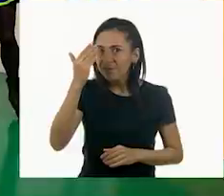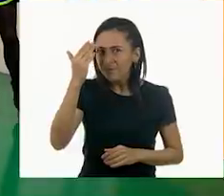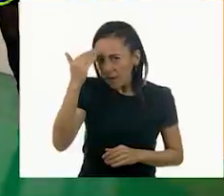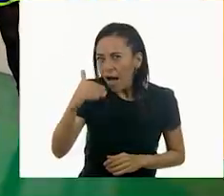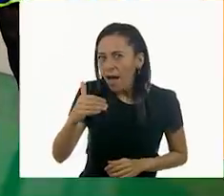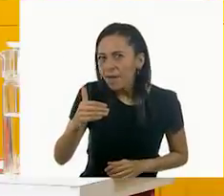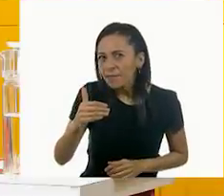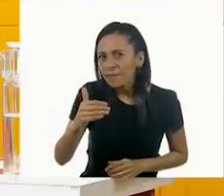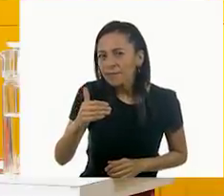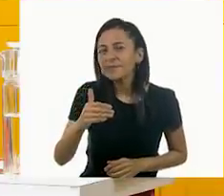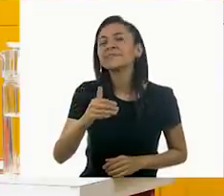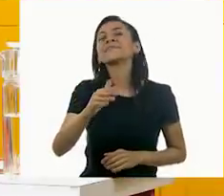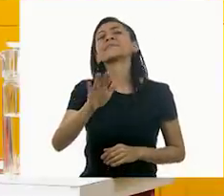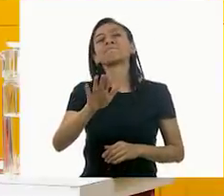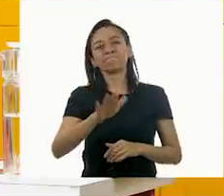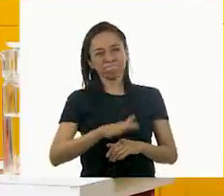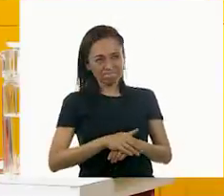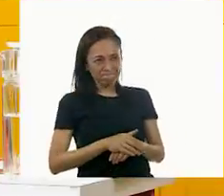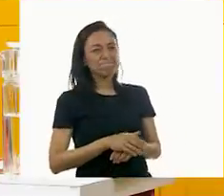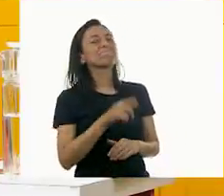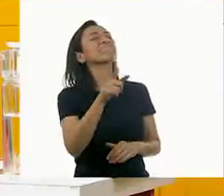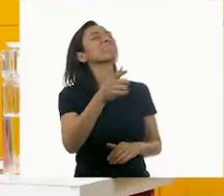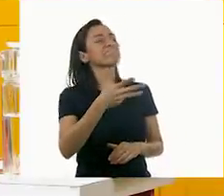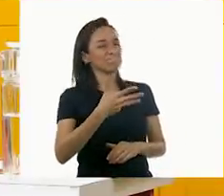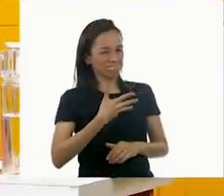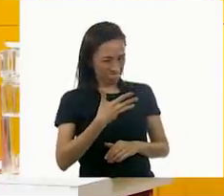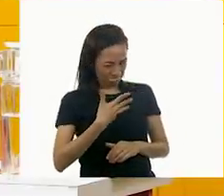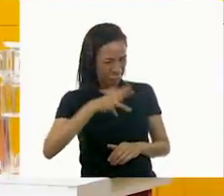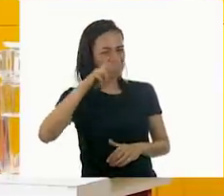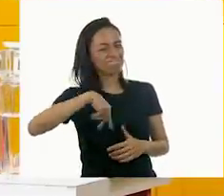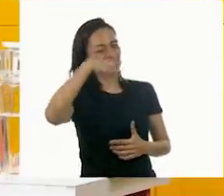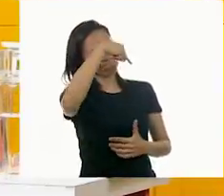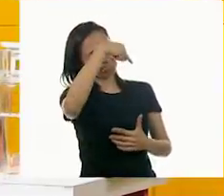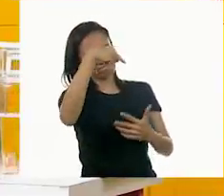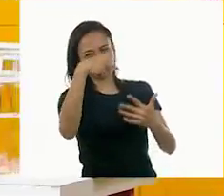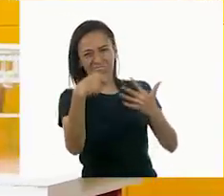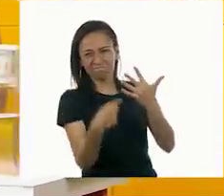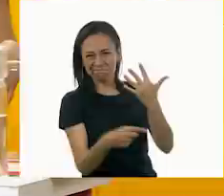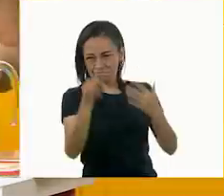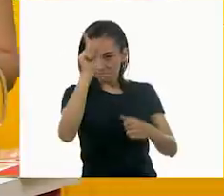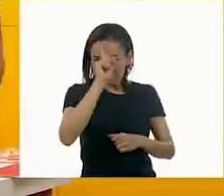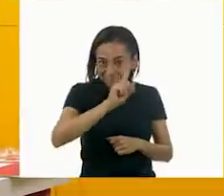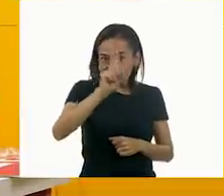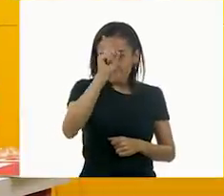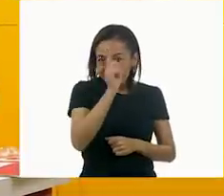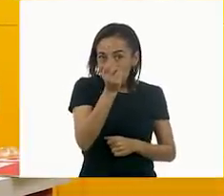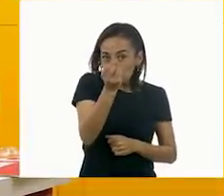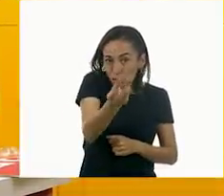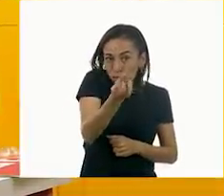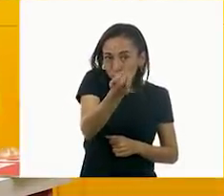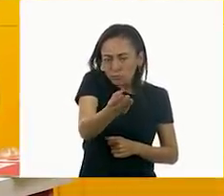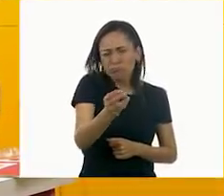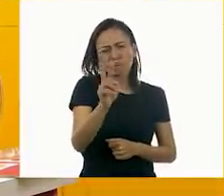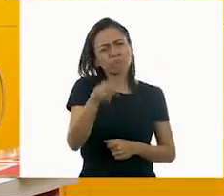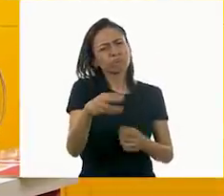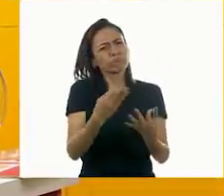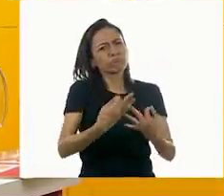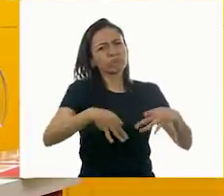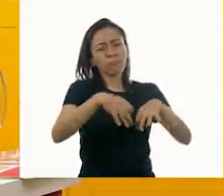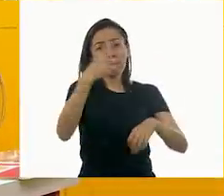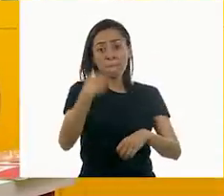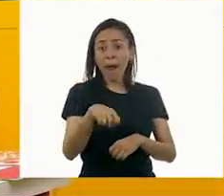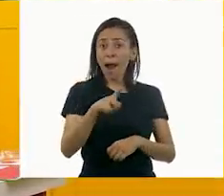¿Sabías que hay recomendaciones muy importantes para el consumo del